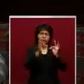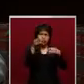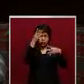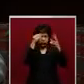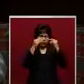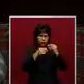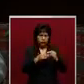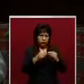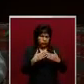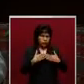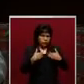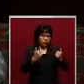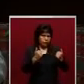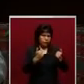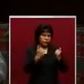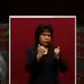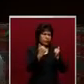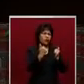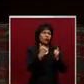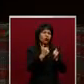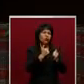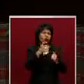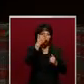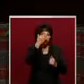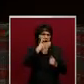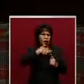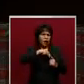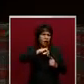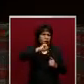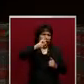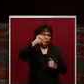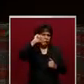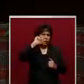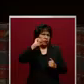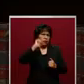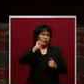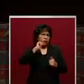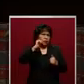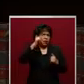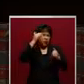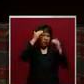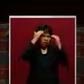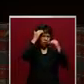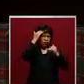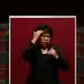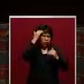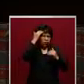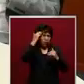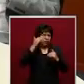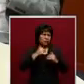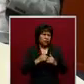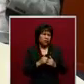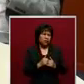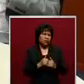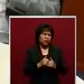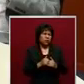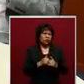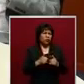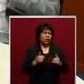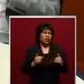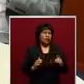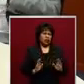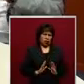entendiendo contenidos, habilidades, actitudes. Eso es importante. Y cómo idear este punto